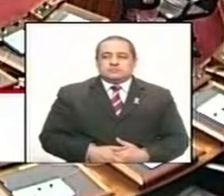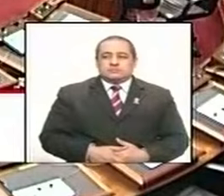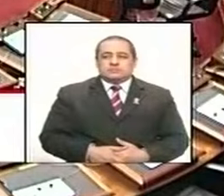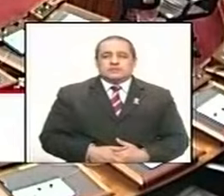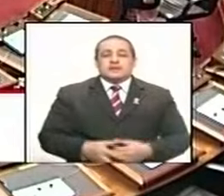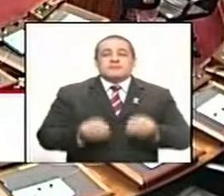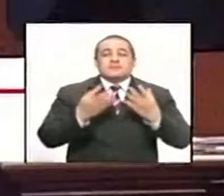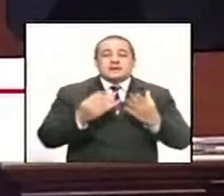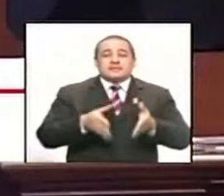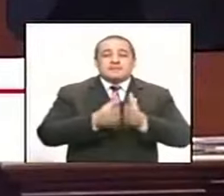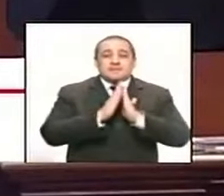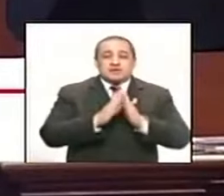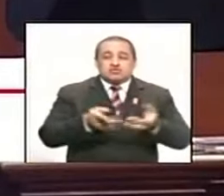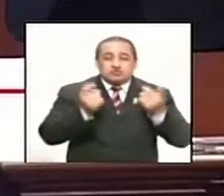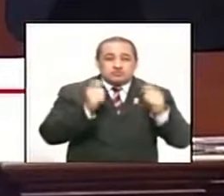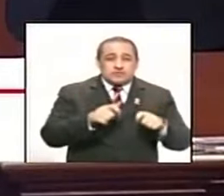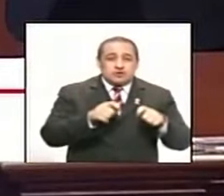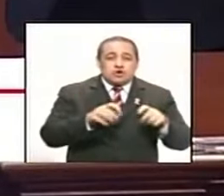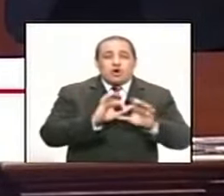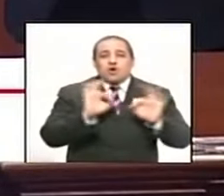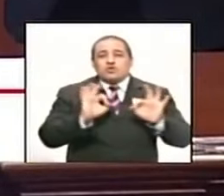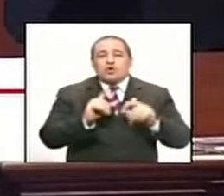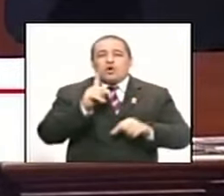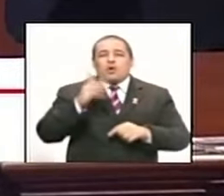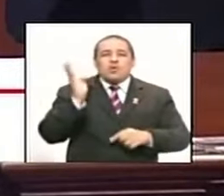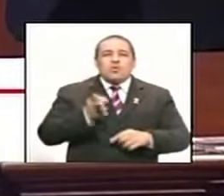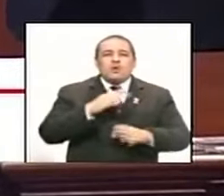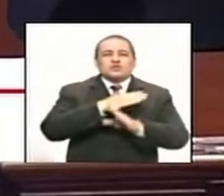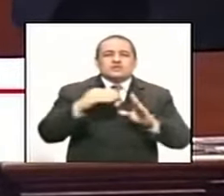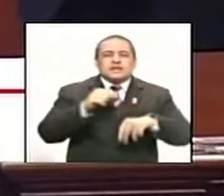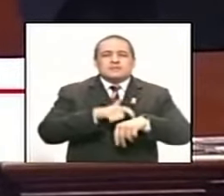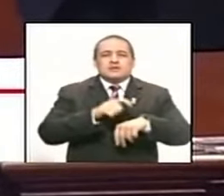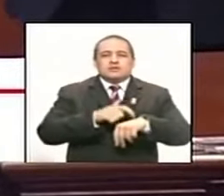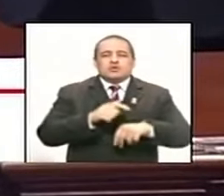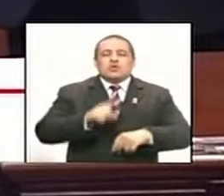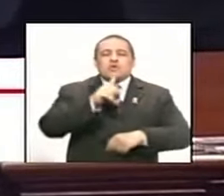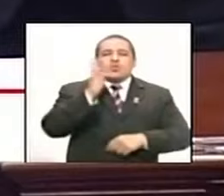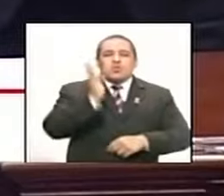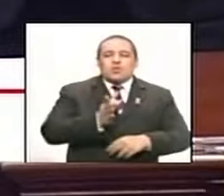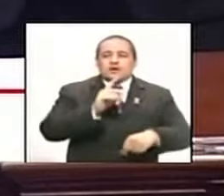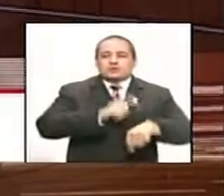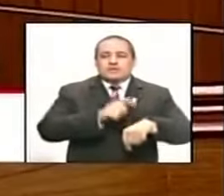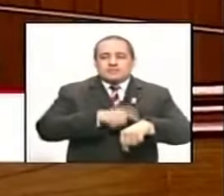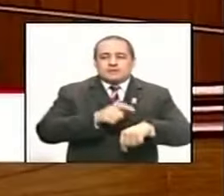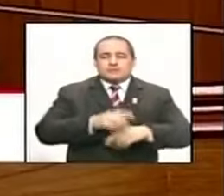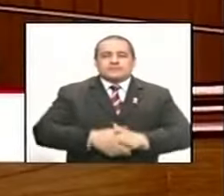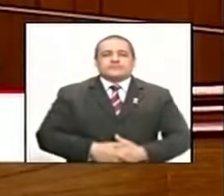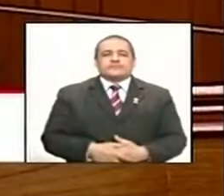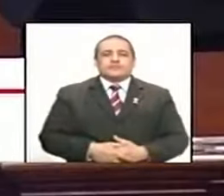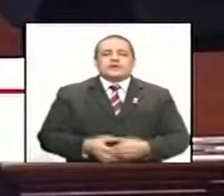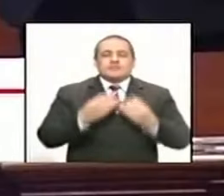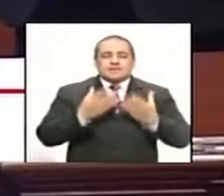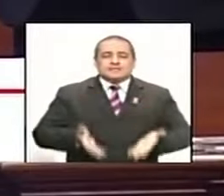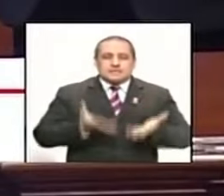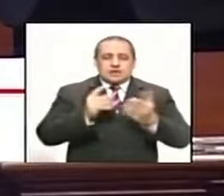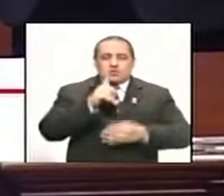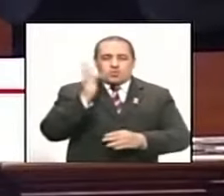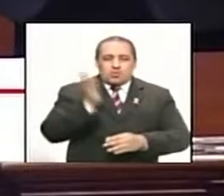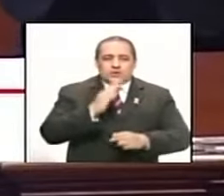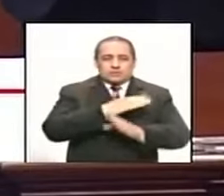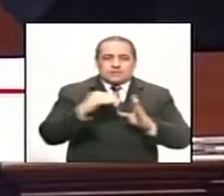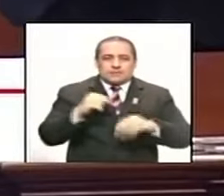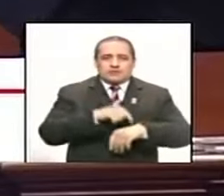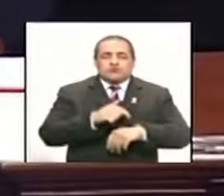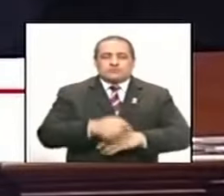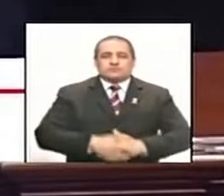¿Está pidiendo usted suspensión o no, o cuarto intermedio? Por favor, precise. Cuarto intermedio, señora presidenta. Cuarto intermedio, se concede el cuarto intermedio. Muchas